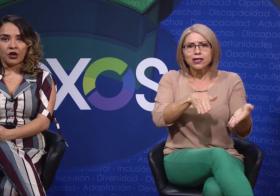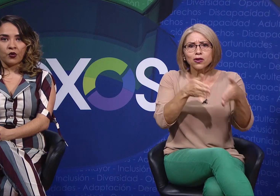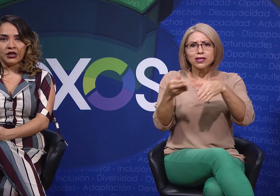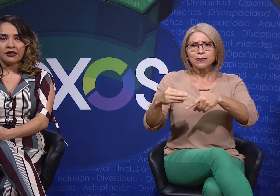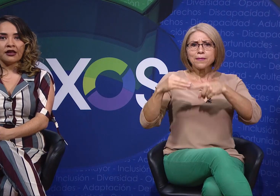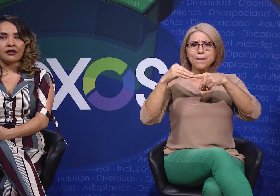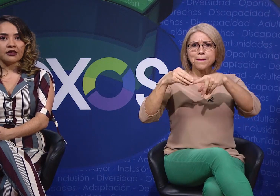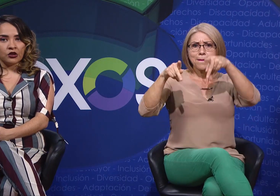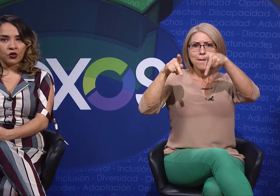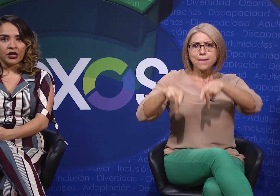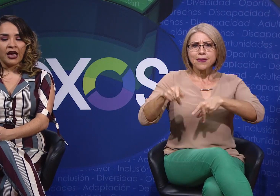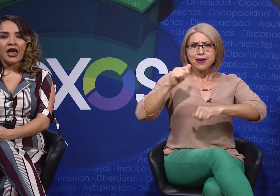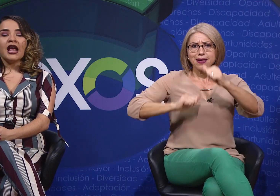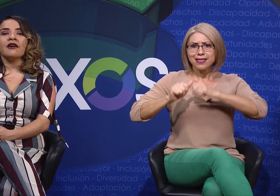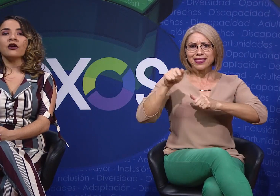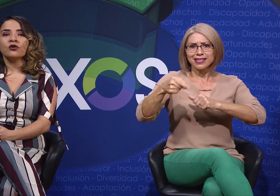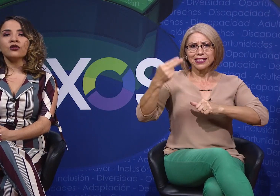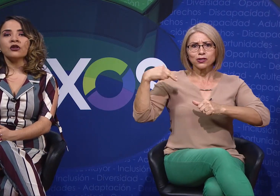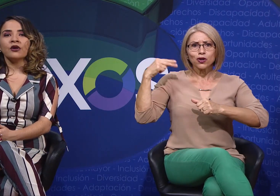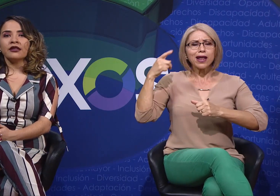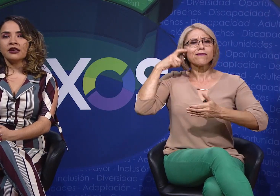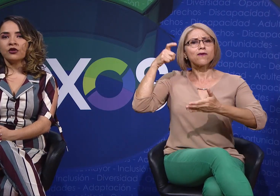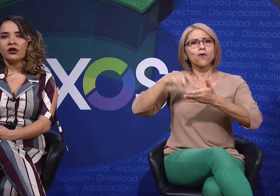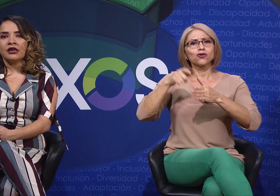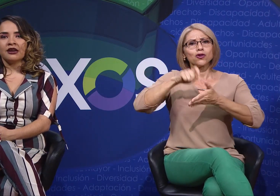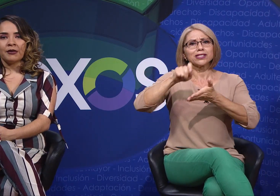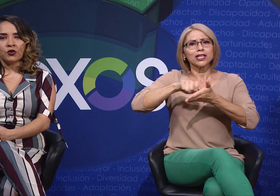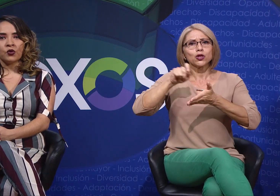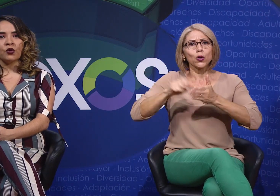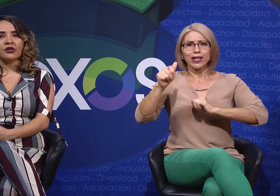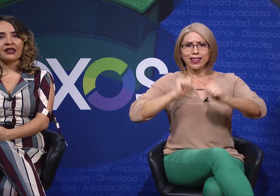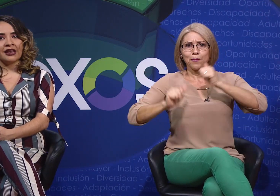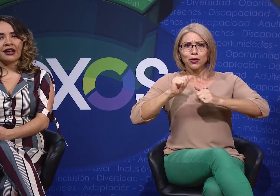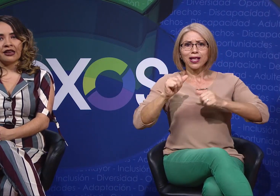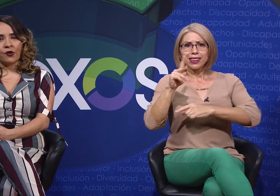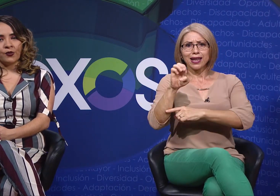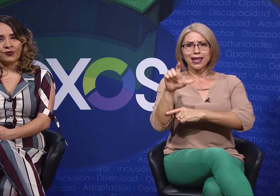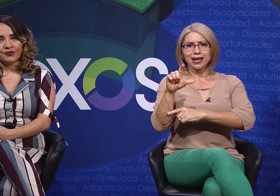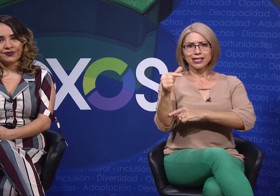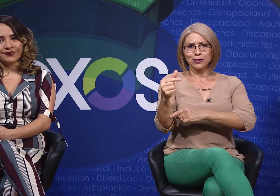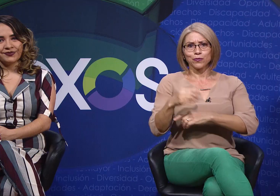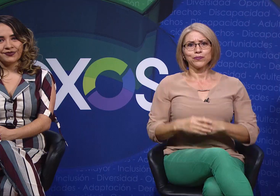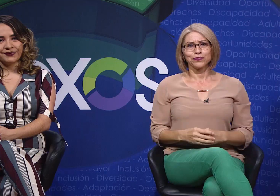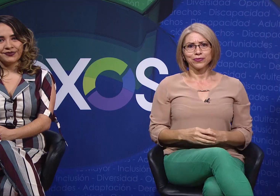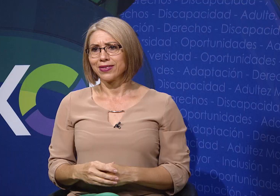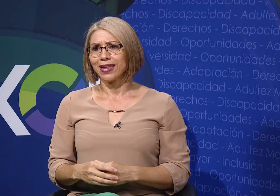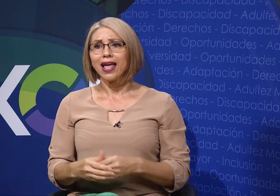del protagonista de esta historia, el reconocido escritor y dramaturgo Daniel Gallego.